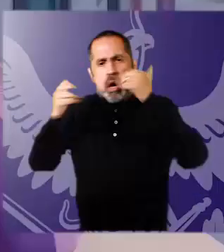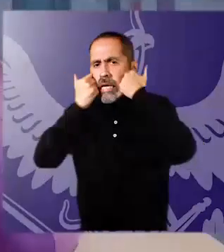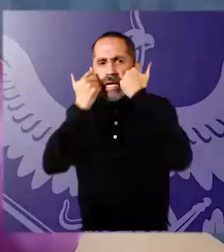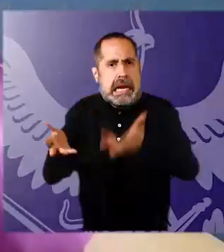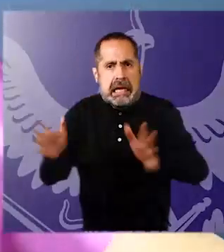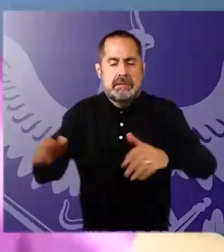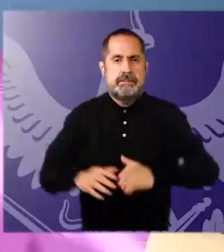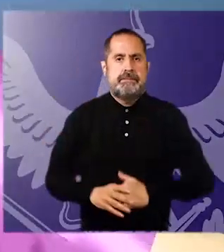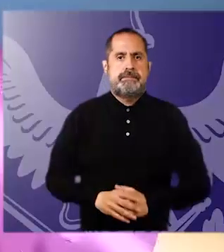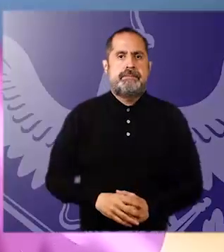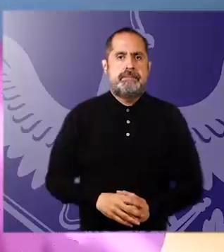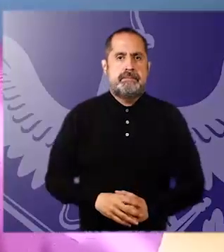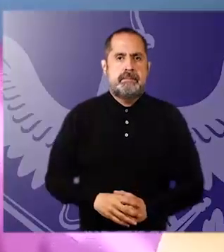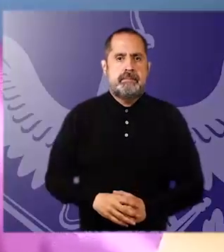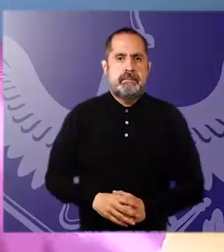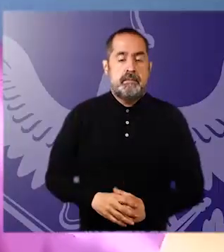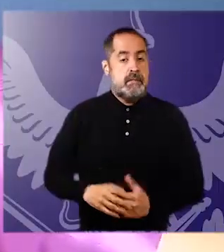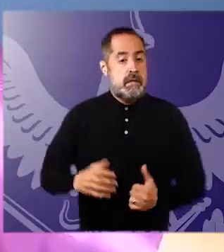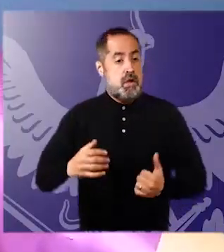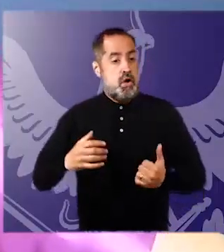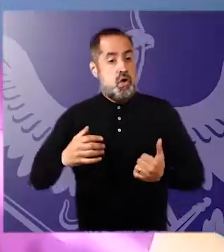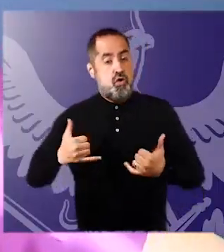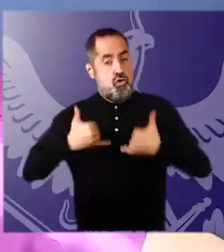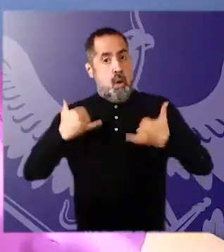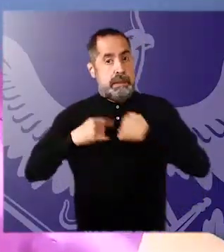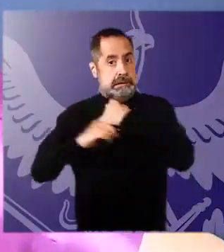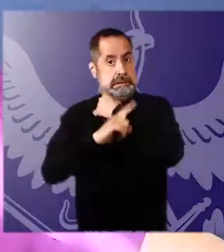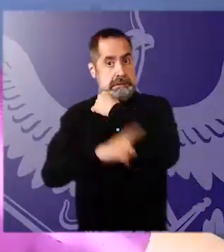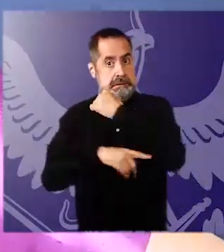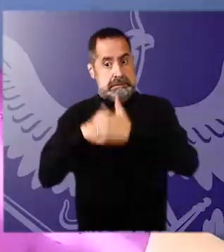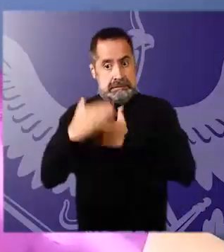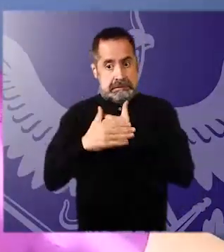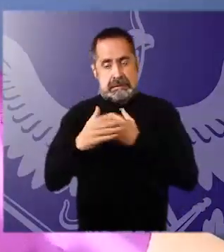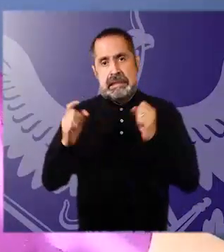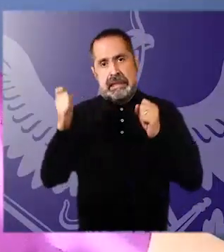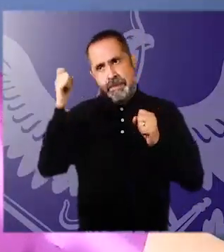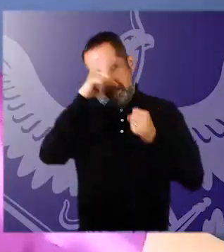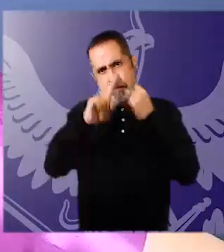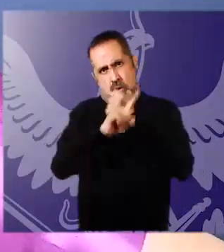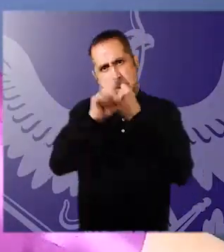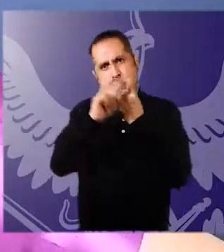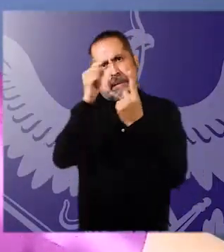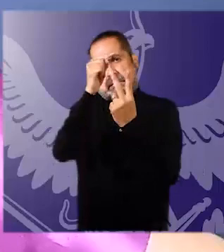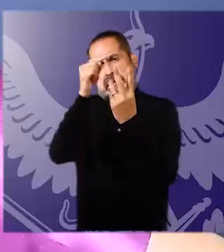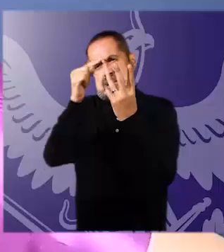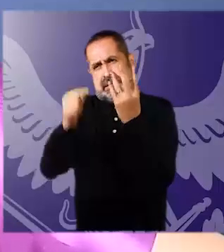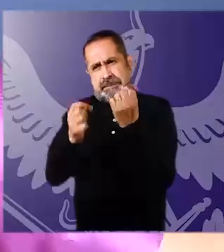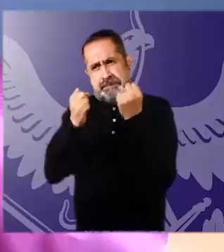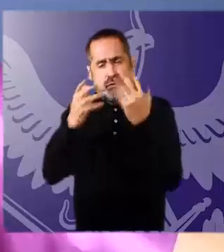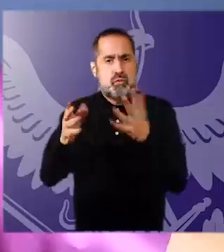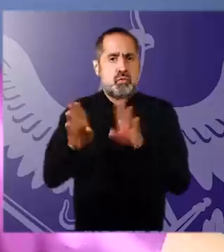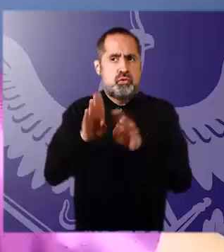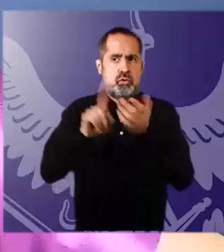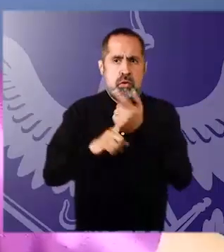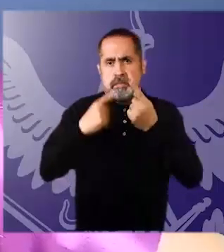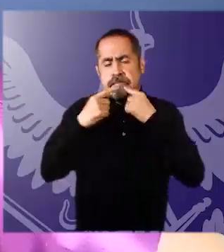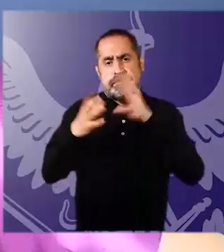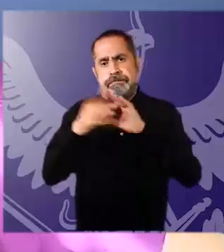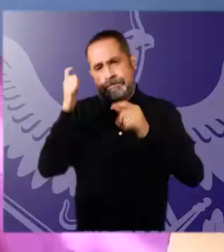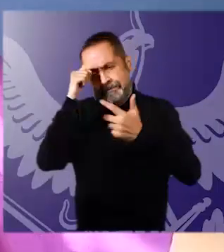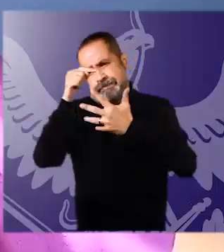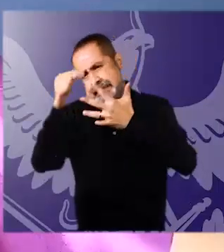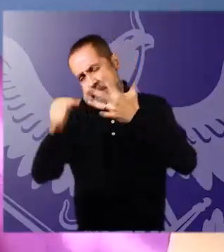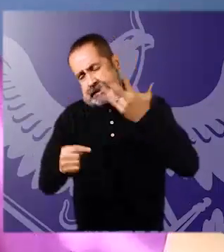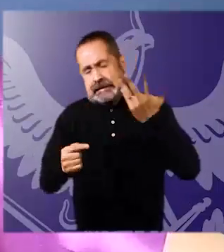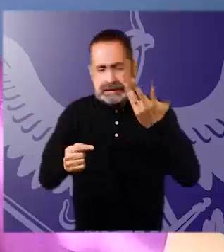cómo. El embarazo en adolescentes entraña problemáticas diversas, tiene causas también